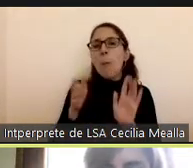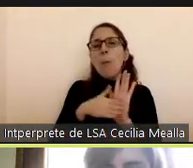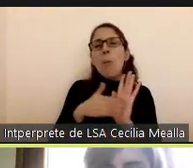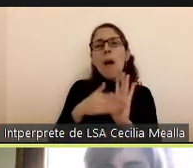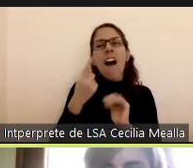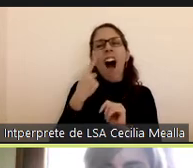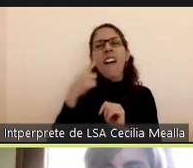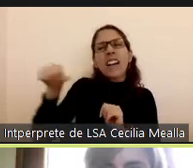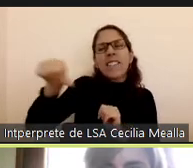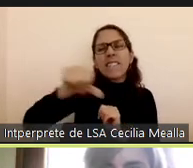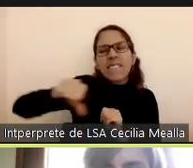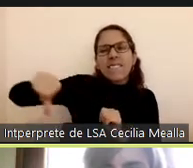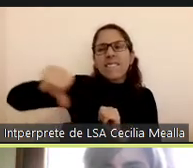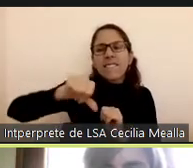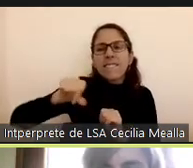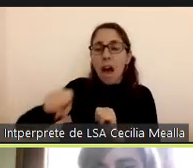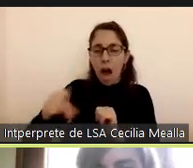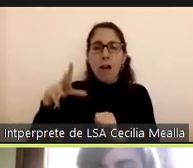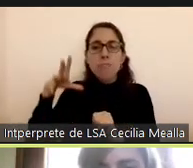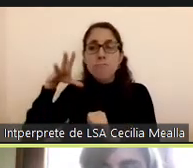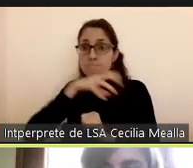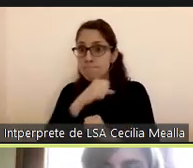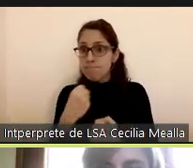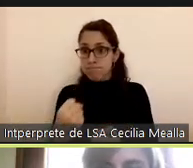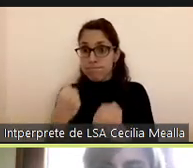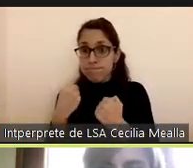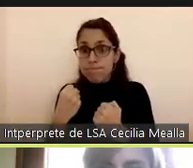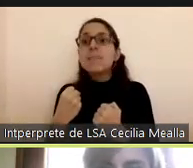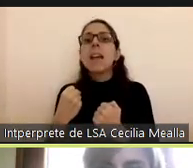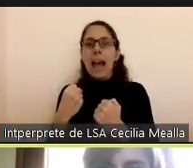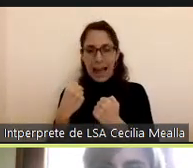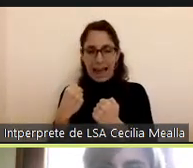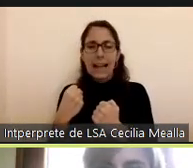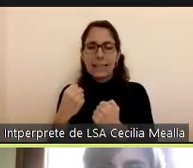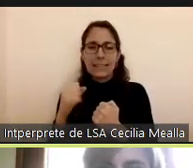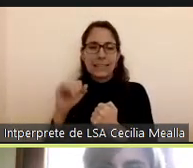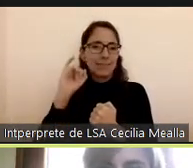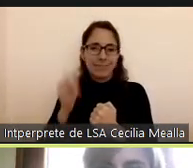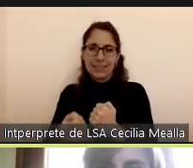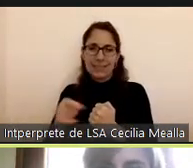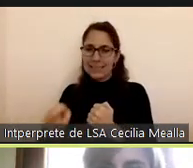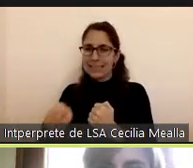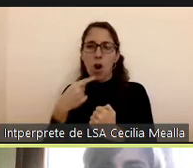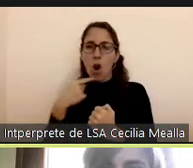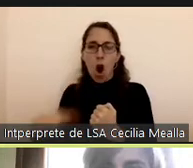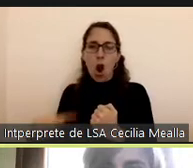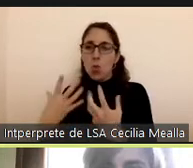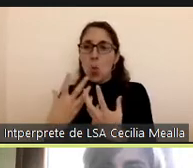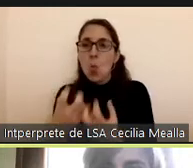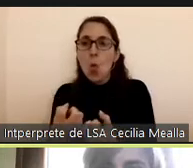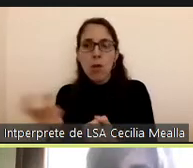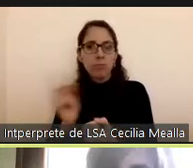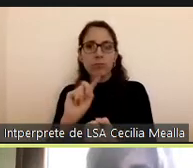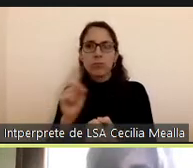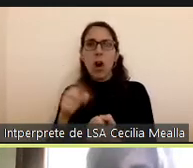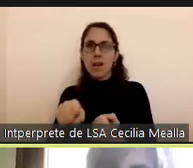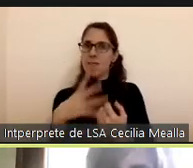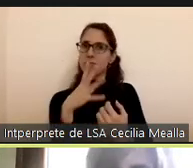la decoloración, entonces se van a tener con un segundo colorante que, bueno, ya también vamos a ir viendo.